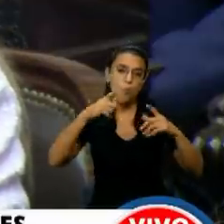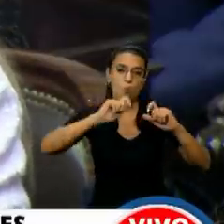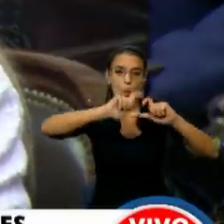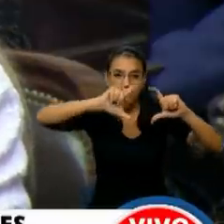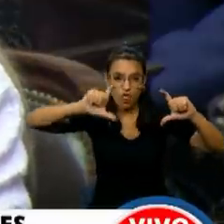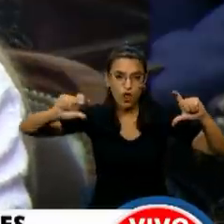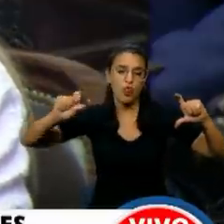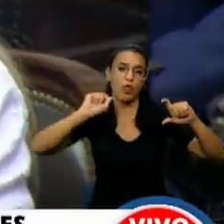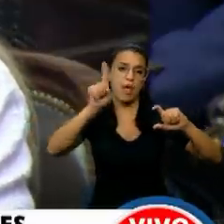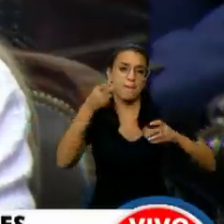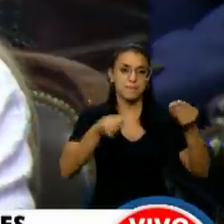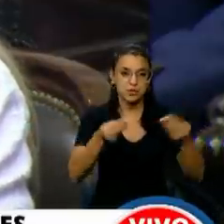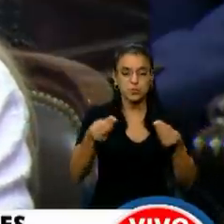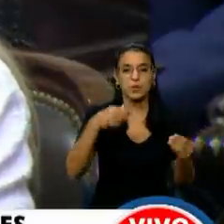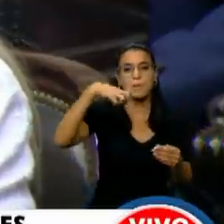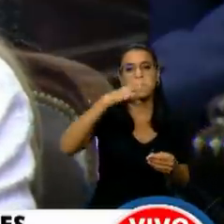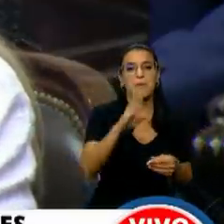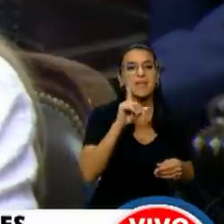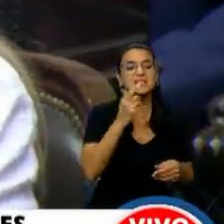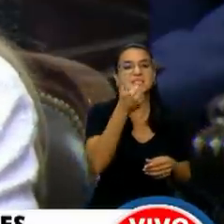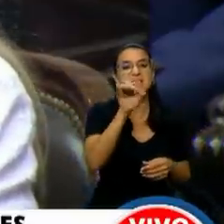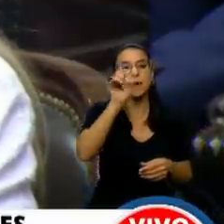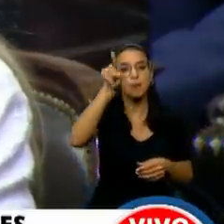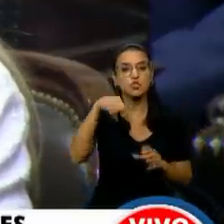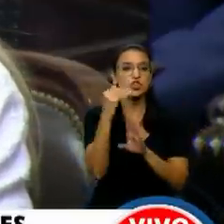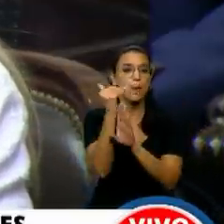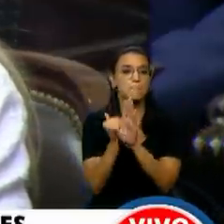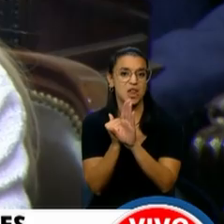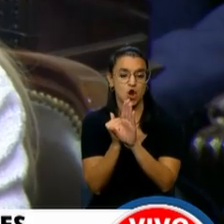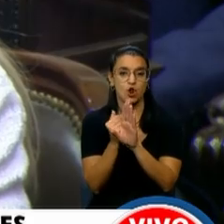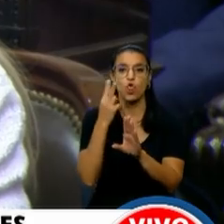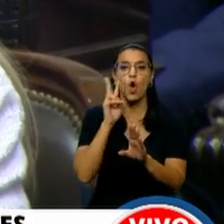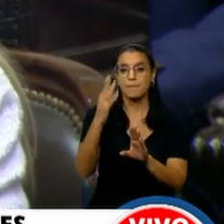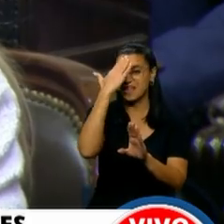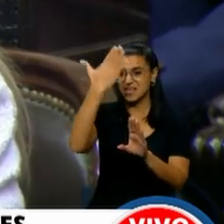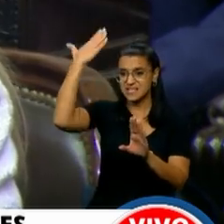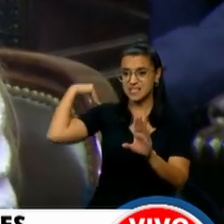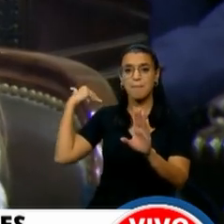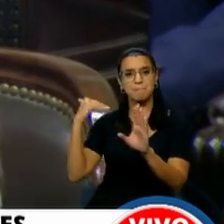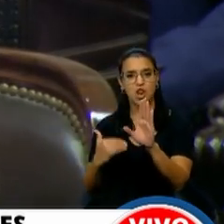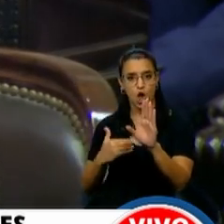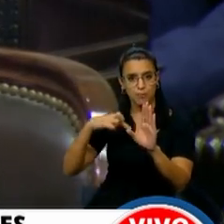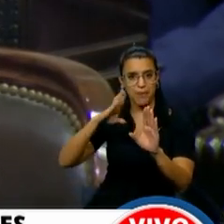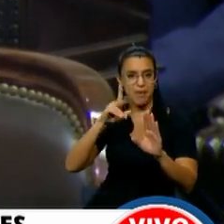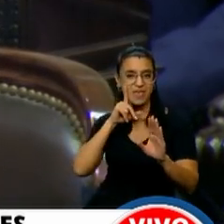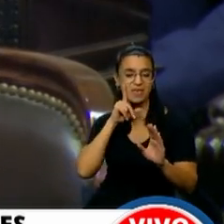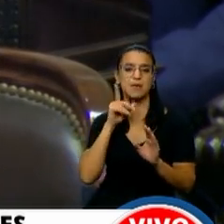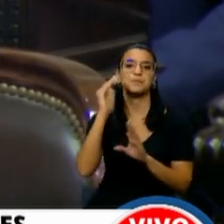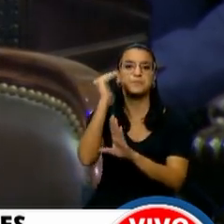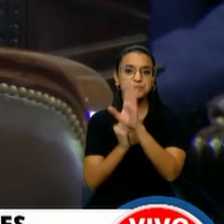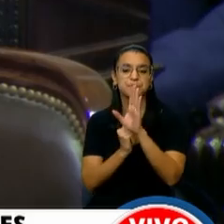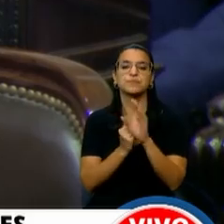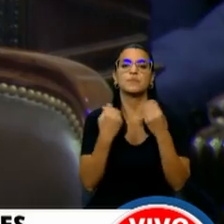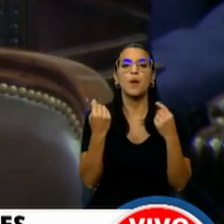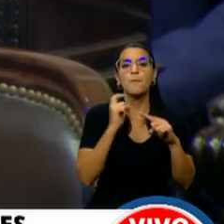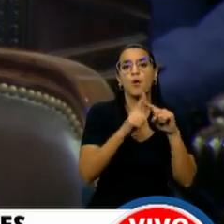que vamos a tener un p del 60 por ciento menor al del 2015 atrás de la baja del pp y